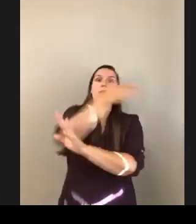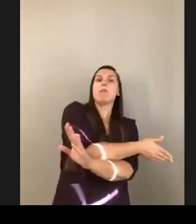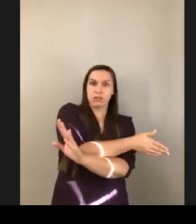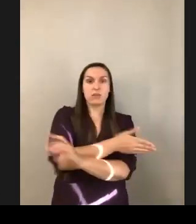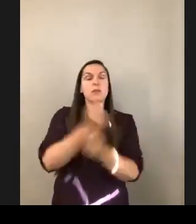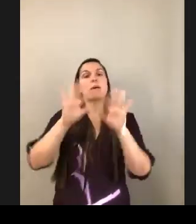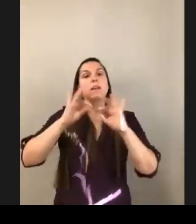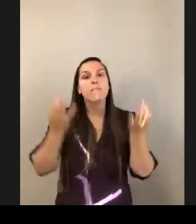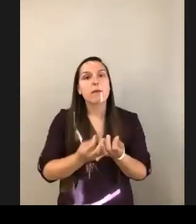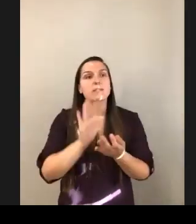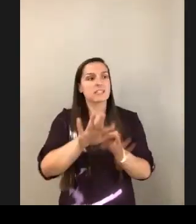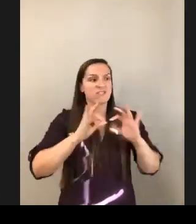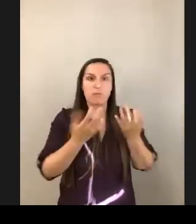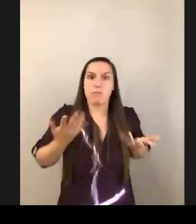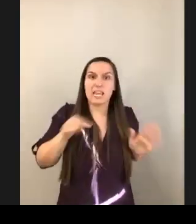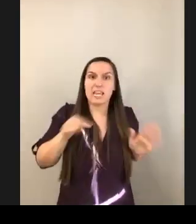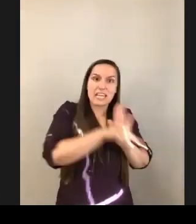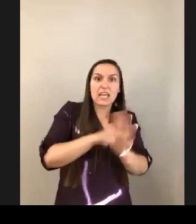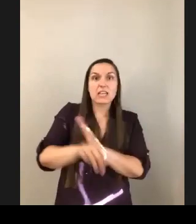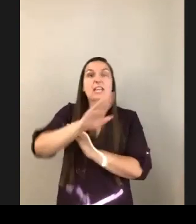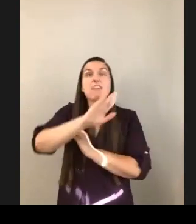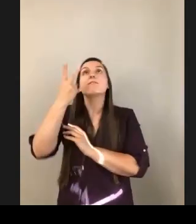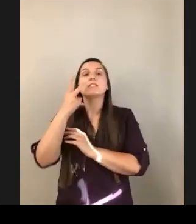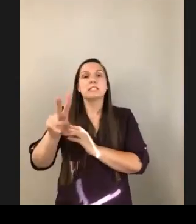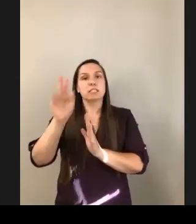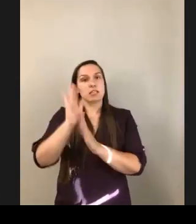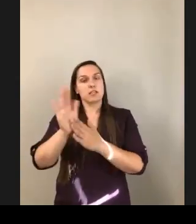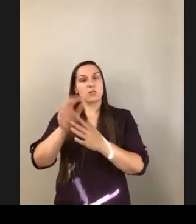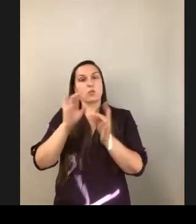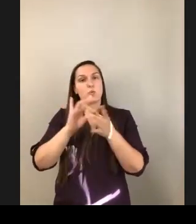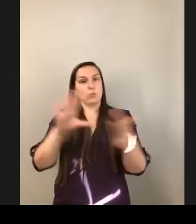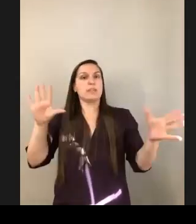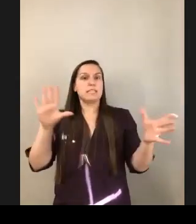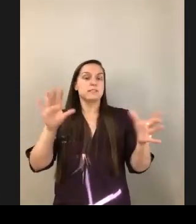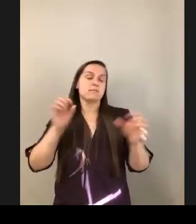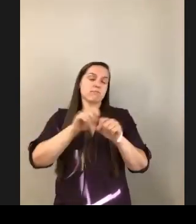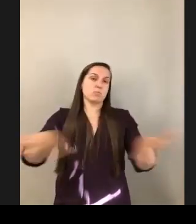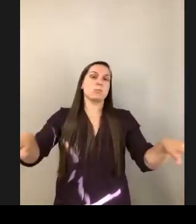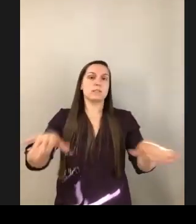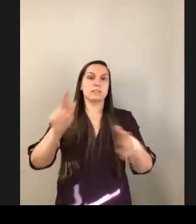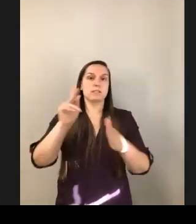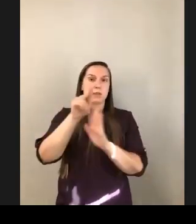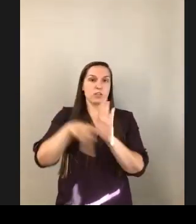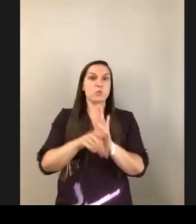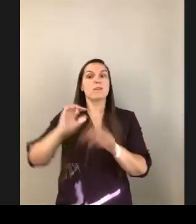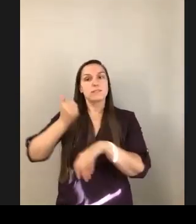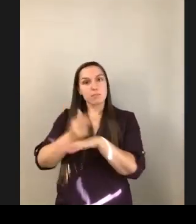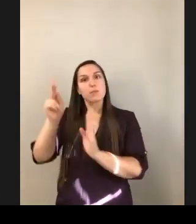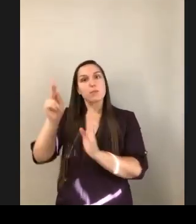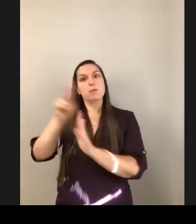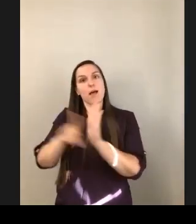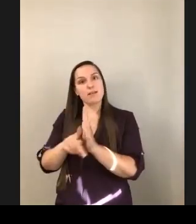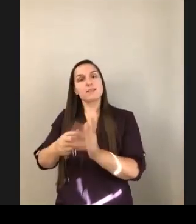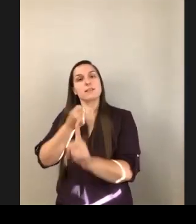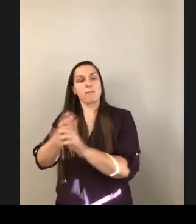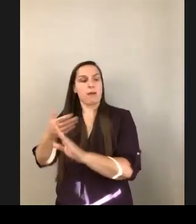la política retroactivo, porque había muchas familias afectadas y para